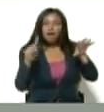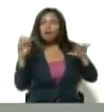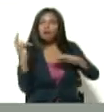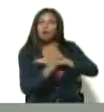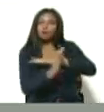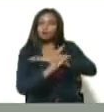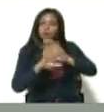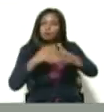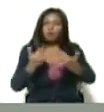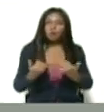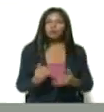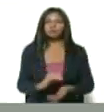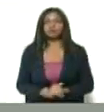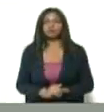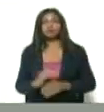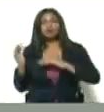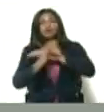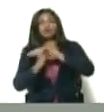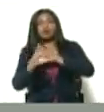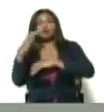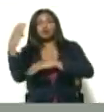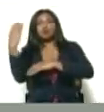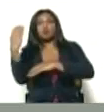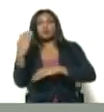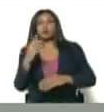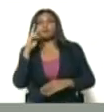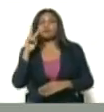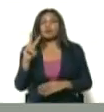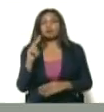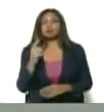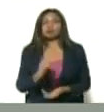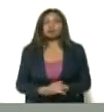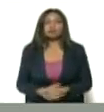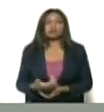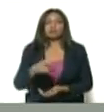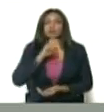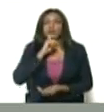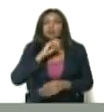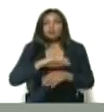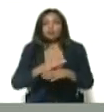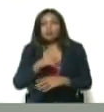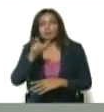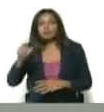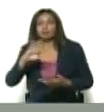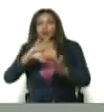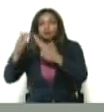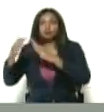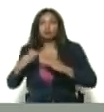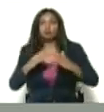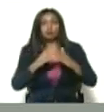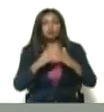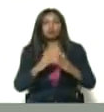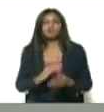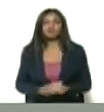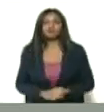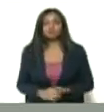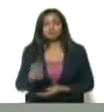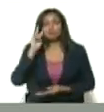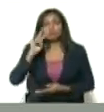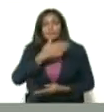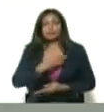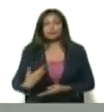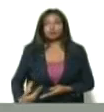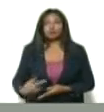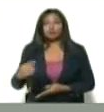frontera, particularmente en la frontera con Colombia. Creo que ahí tenemos un desafío porque cuando estamos hablando de casos comunitarios, imagínense, presidente, usted